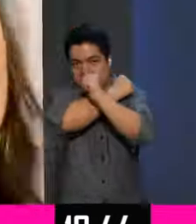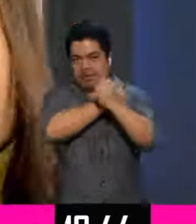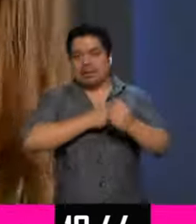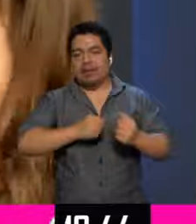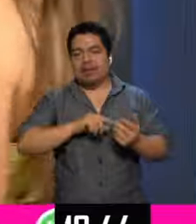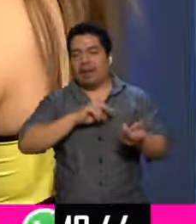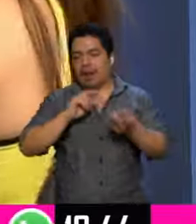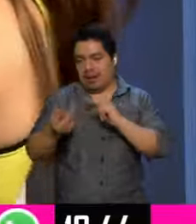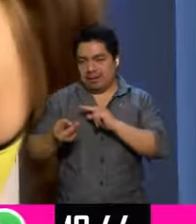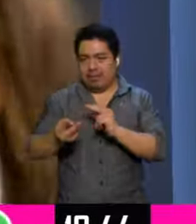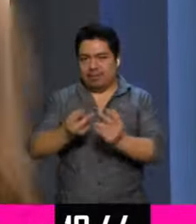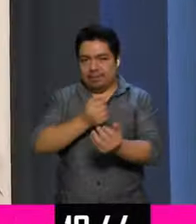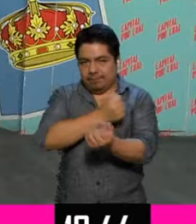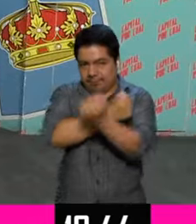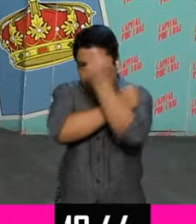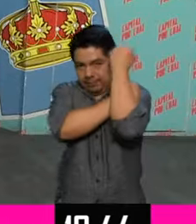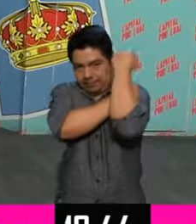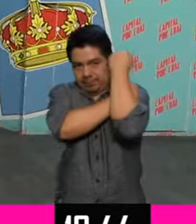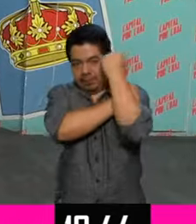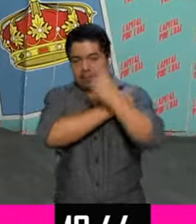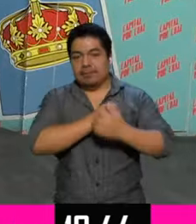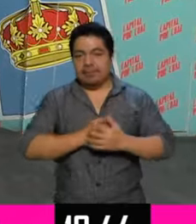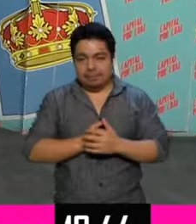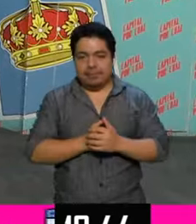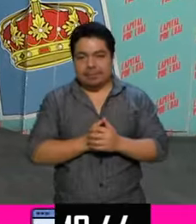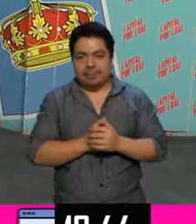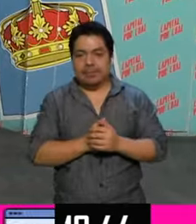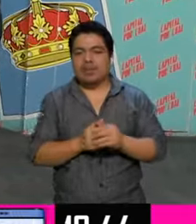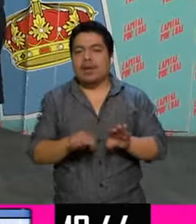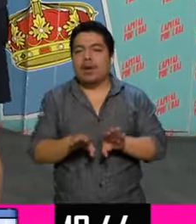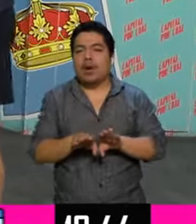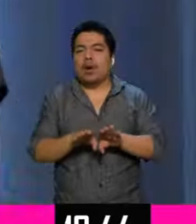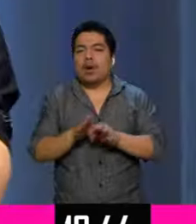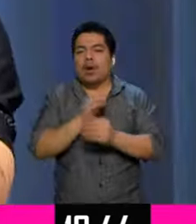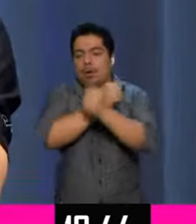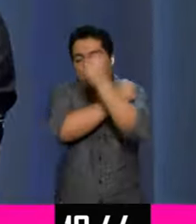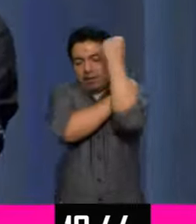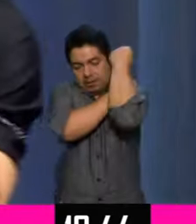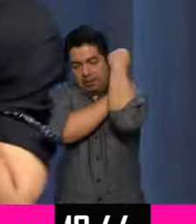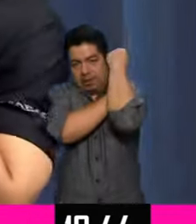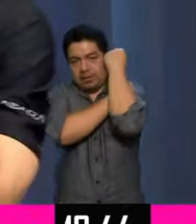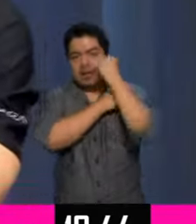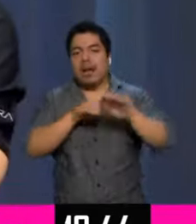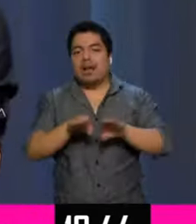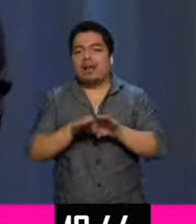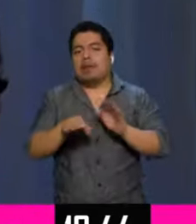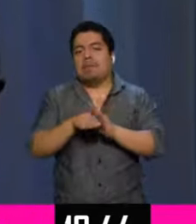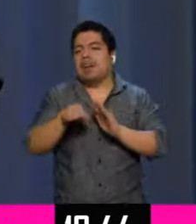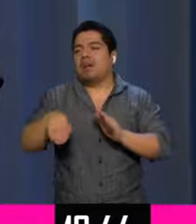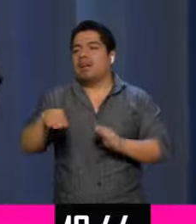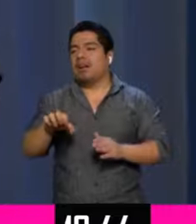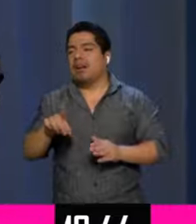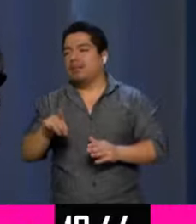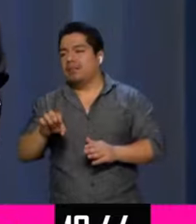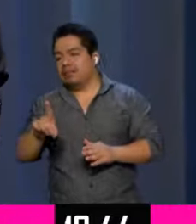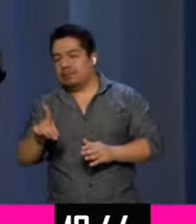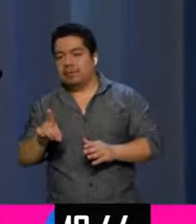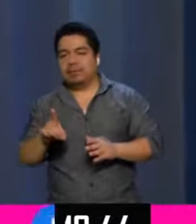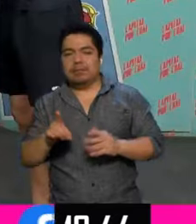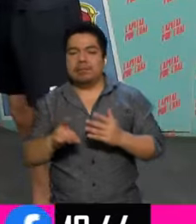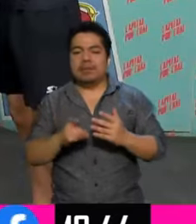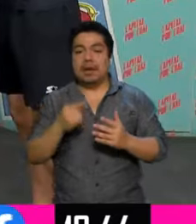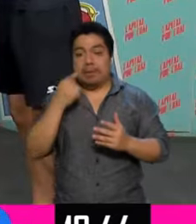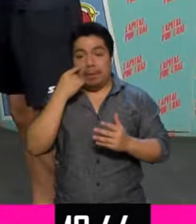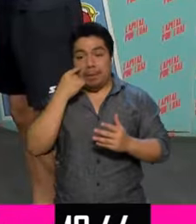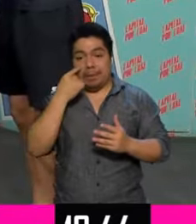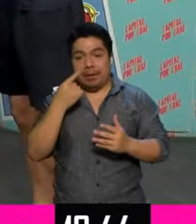Pero sí, el que sí te la haga a ti. Exacto, la ese es el candado. ¿Cómo se zafa uno de un candado? Va uno en la Merced y de repente sí, llega. Sí, claro. Uno. obvio,